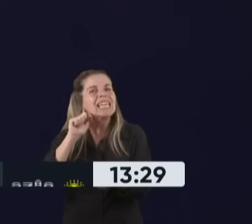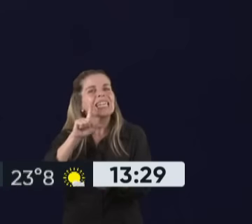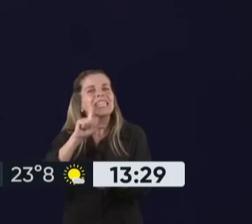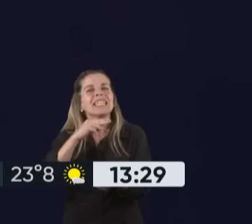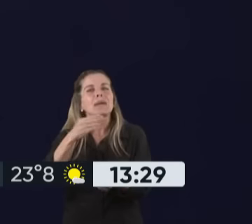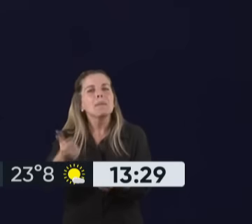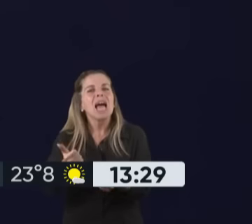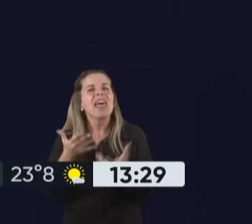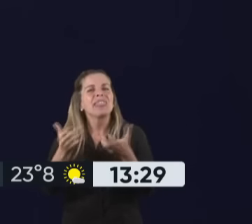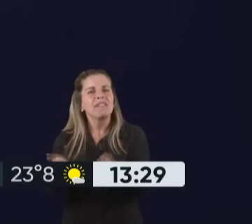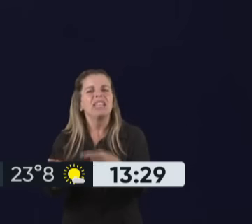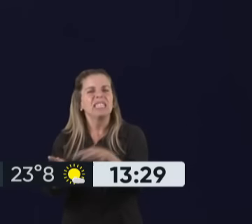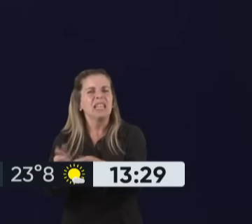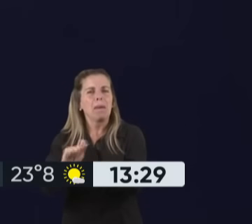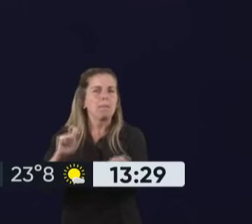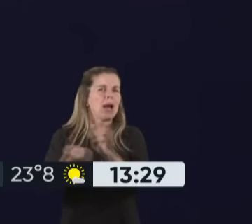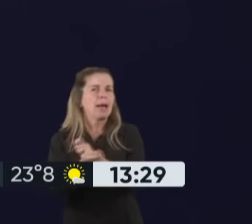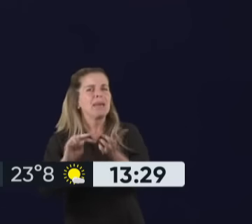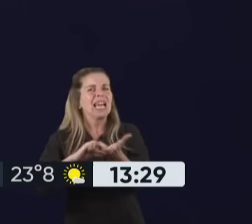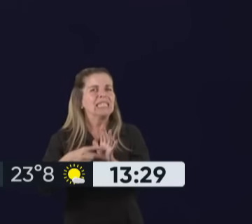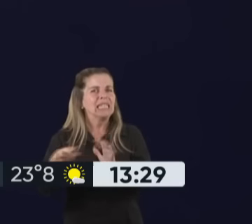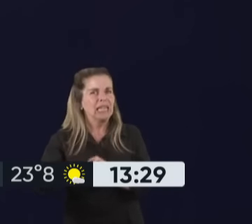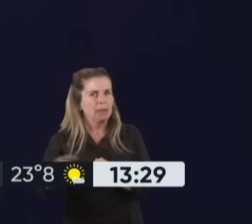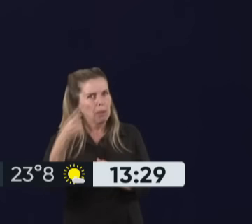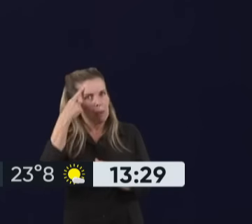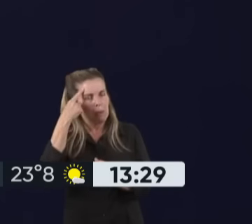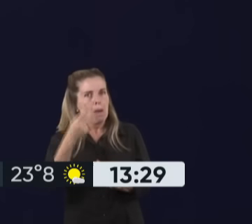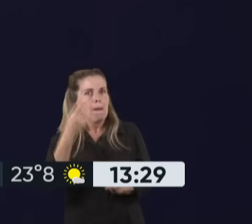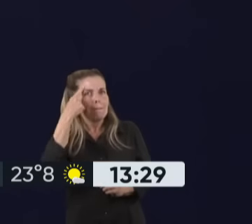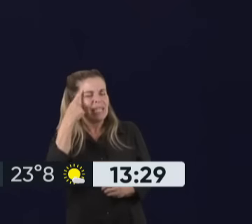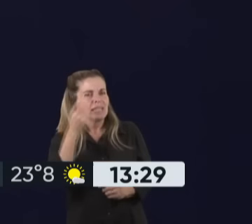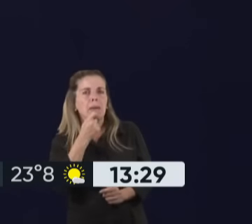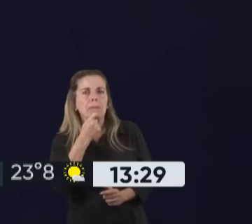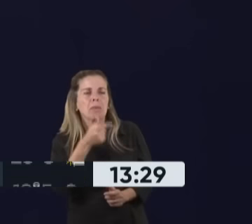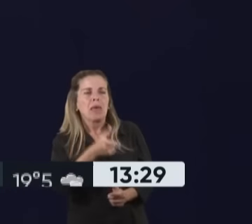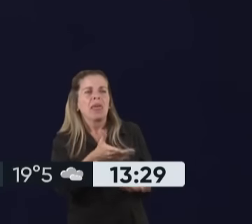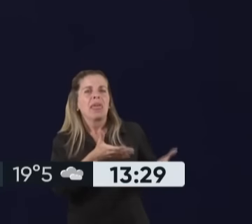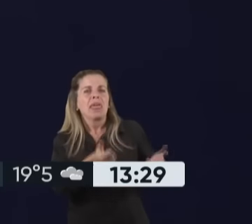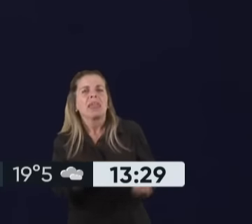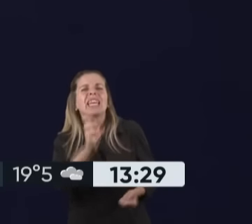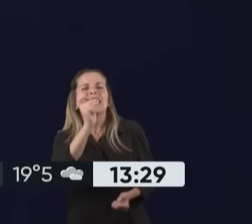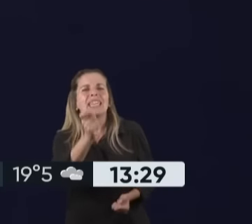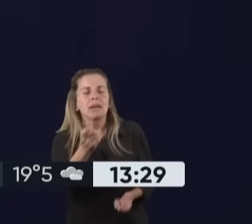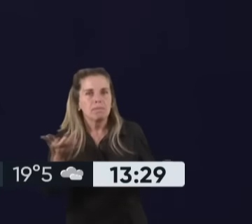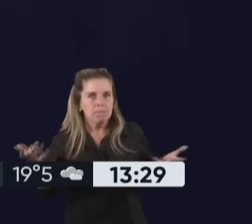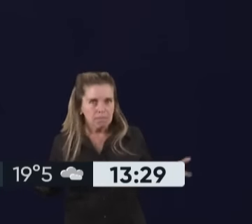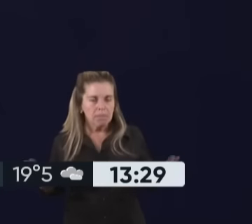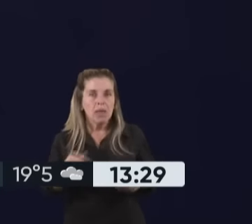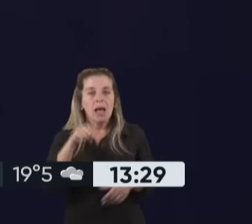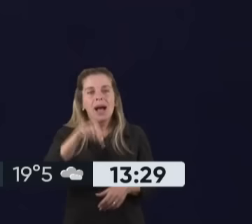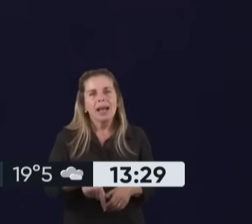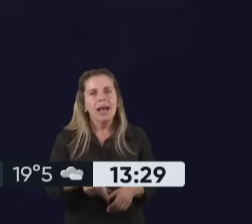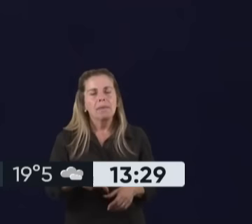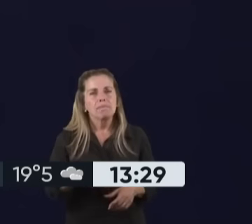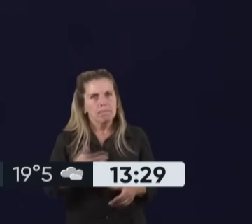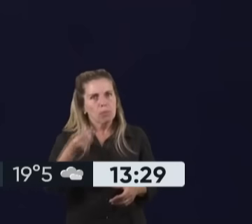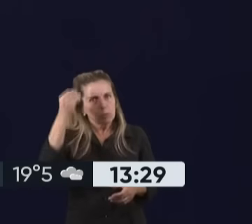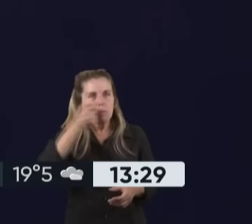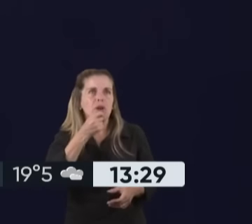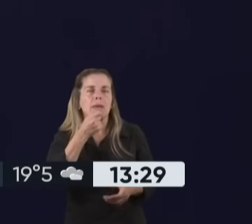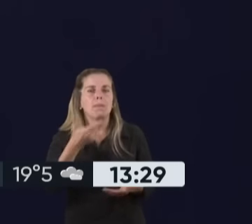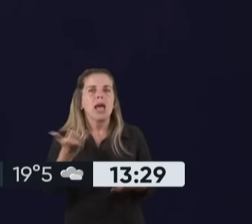Vamos a cambiar la presunción en favor de quien se defiende. Acá cada vez que tenemos un caso de